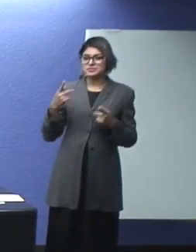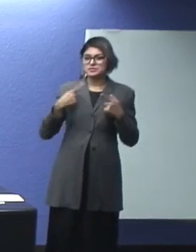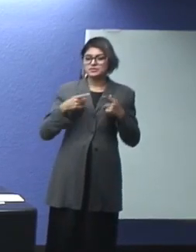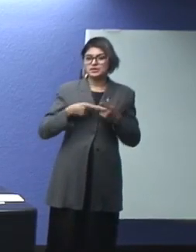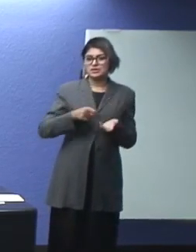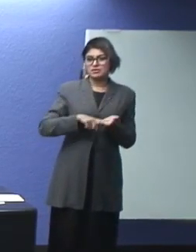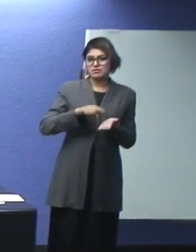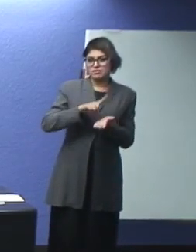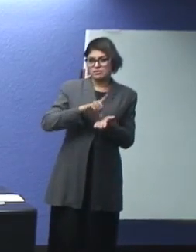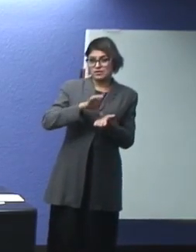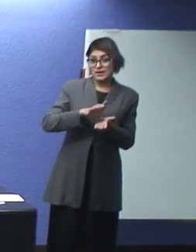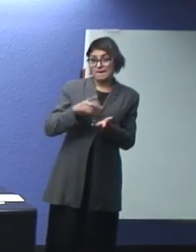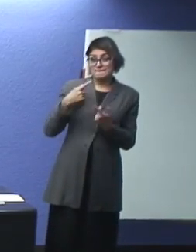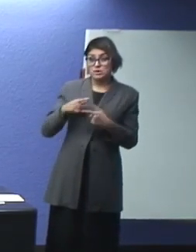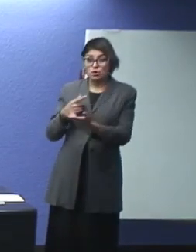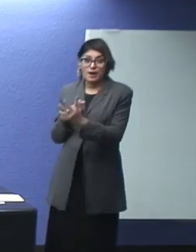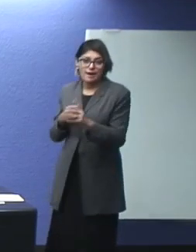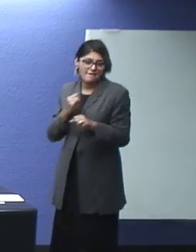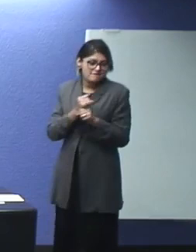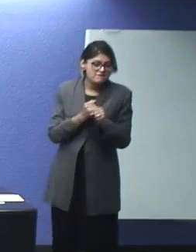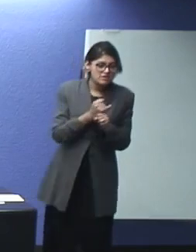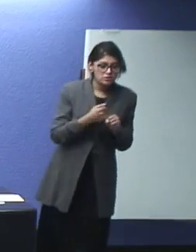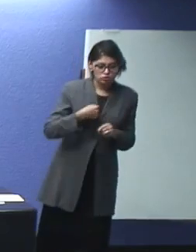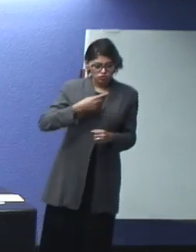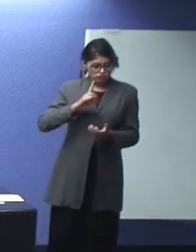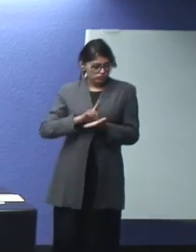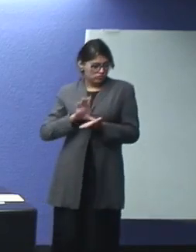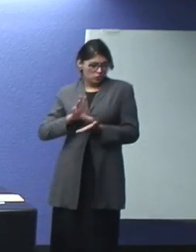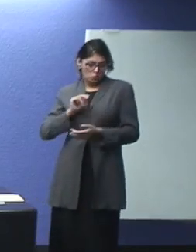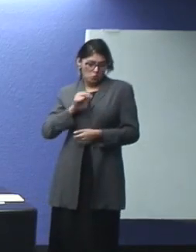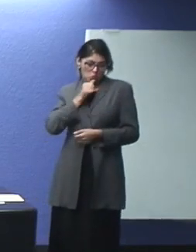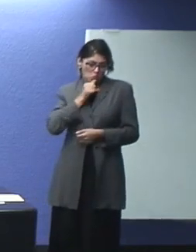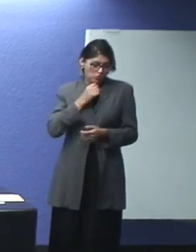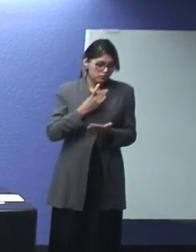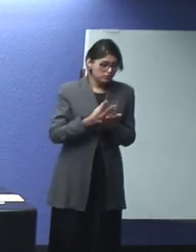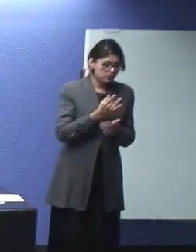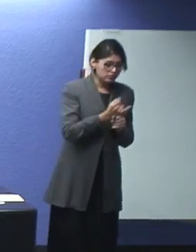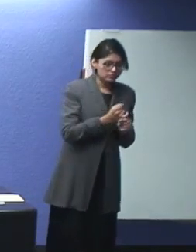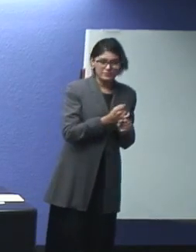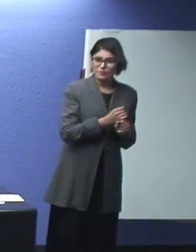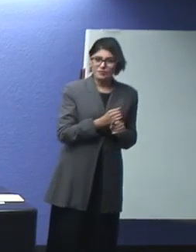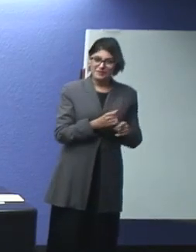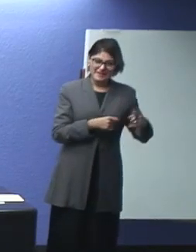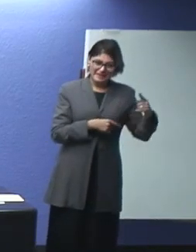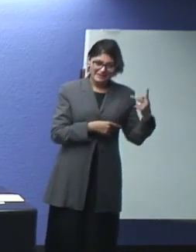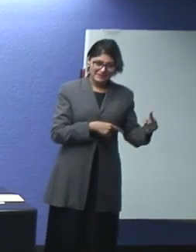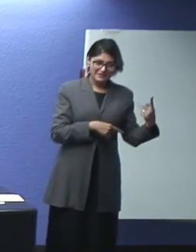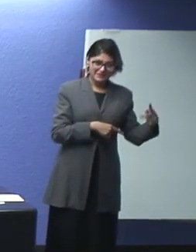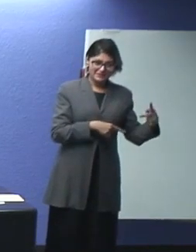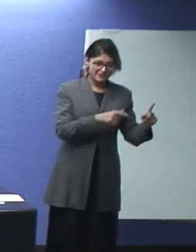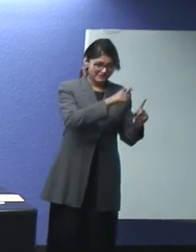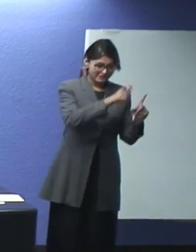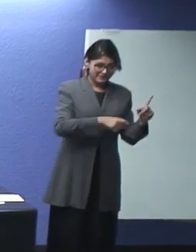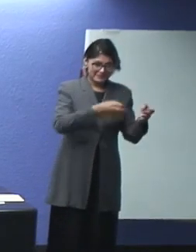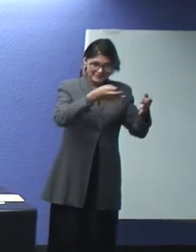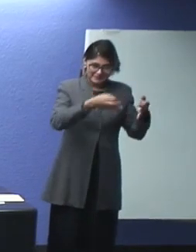de las personas que han estudiado a la discapacidad. Hay que rescatar el saber histórico de las personas con discapacidad.